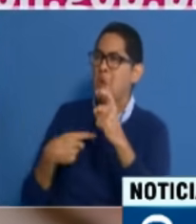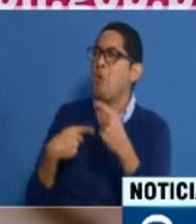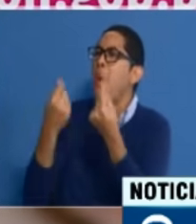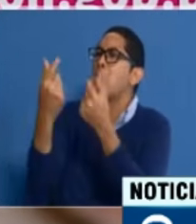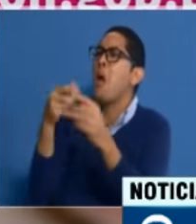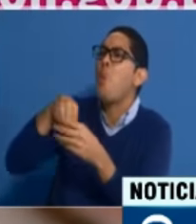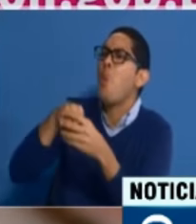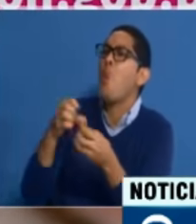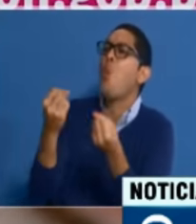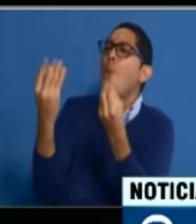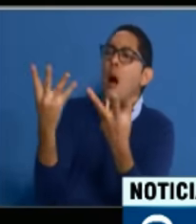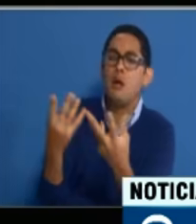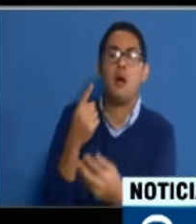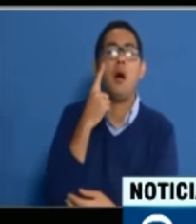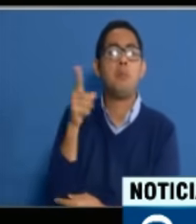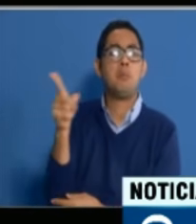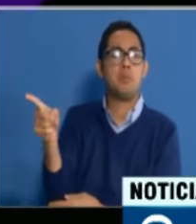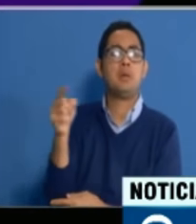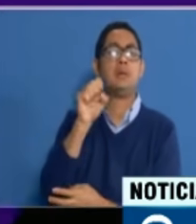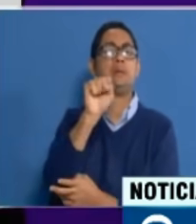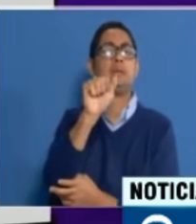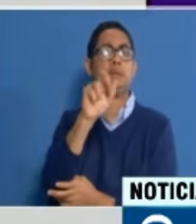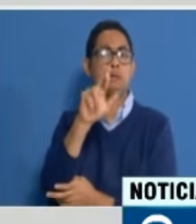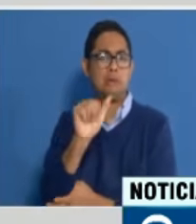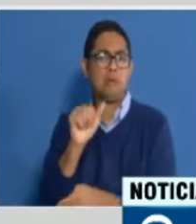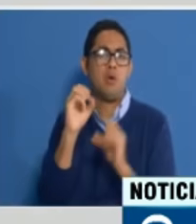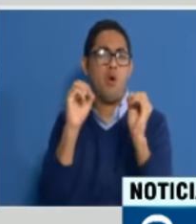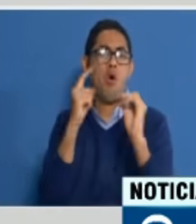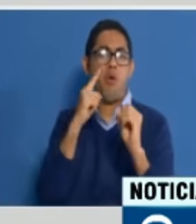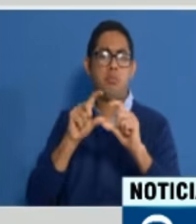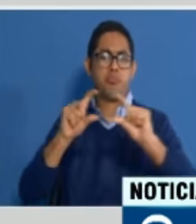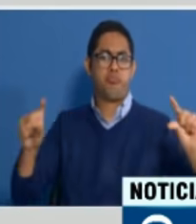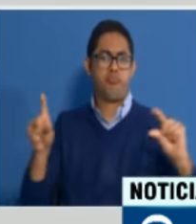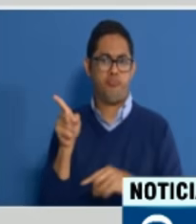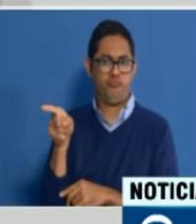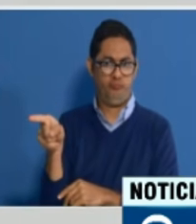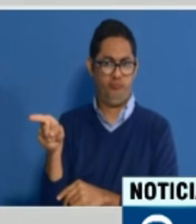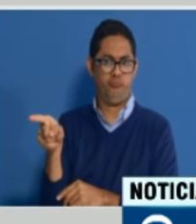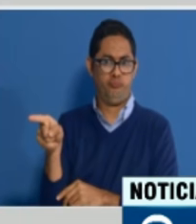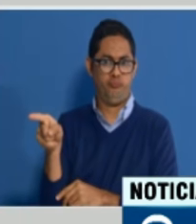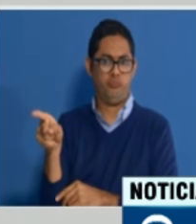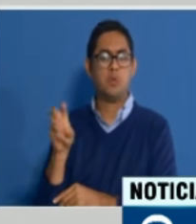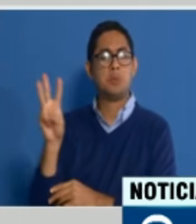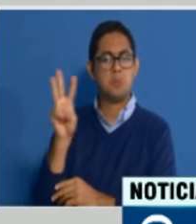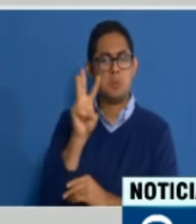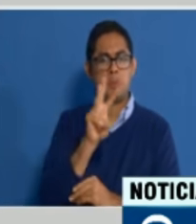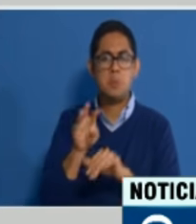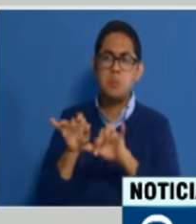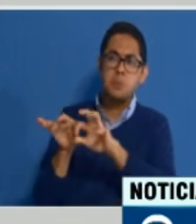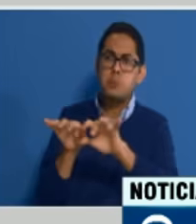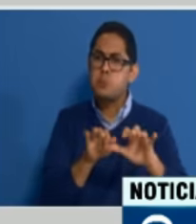saldo, puede contactarse con la plataforma Sara o ingresar a la página web